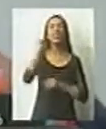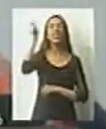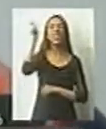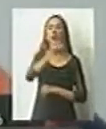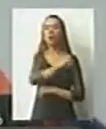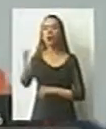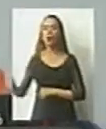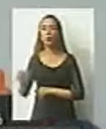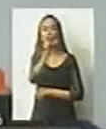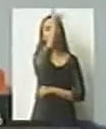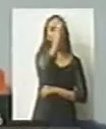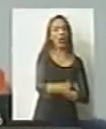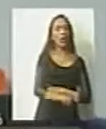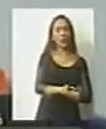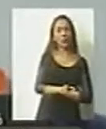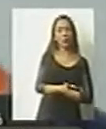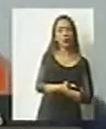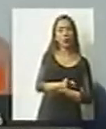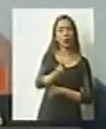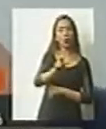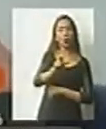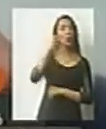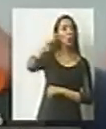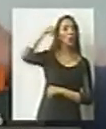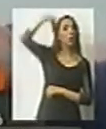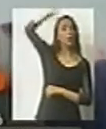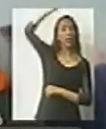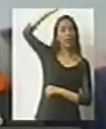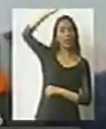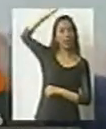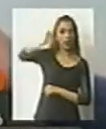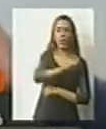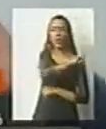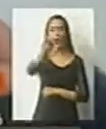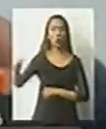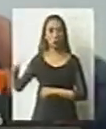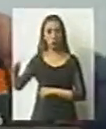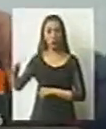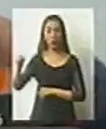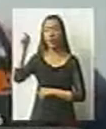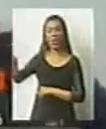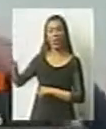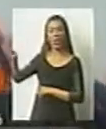la víctima, en este caso por un delito contra las personas, que sería un abuso sexual.